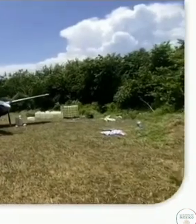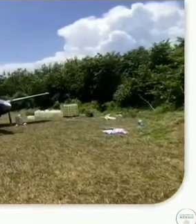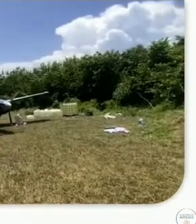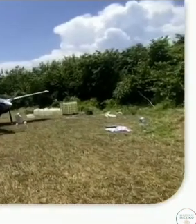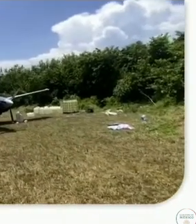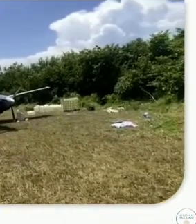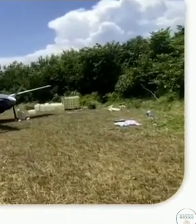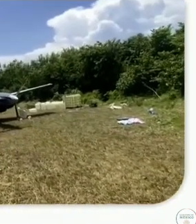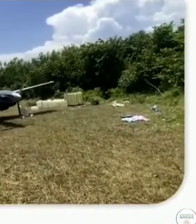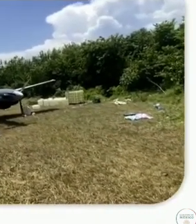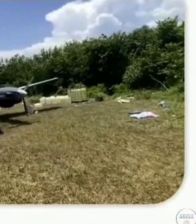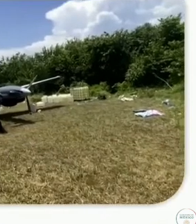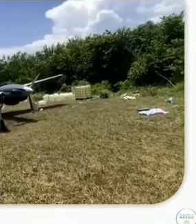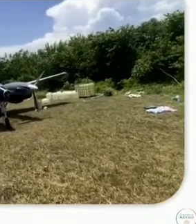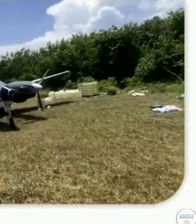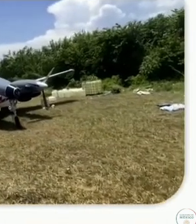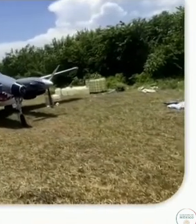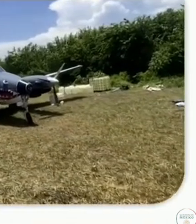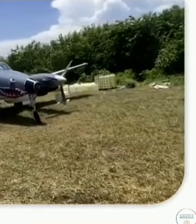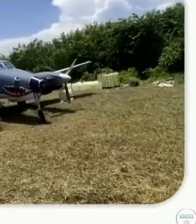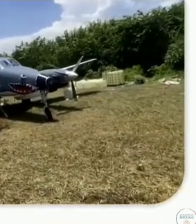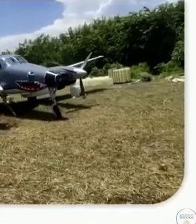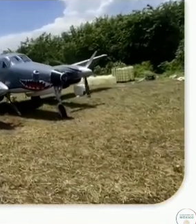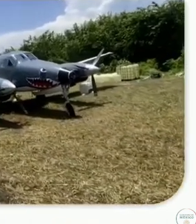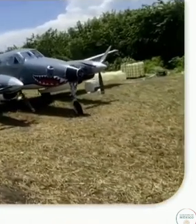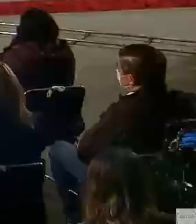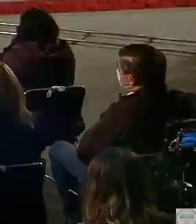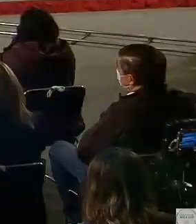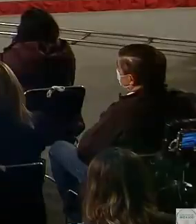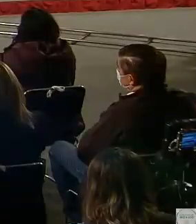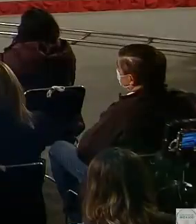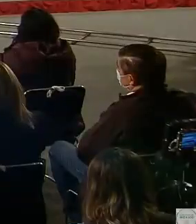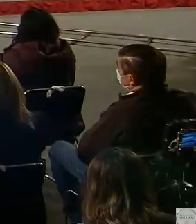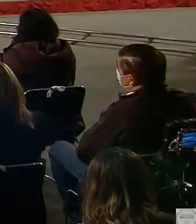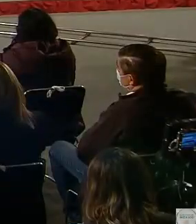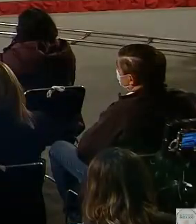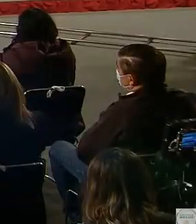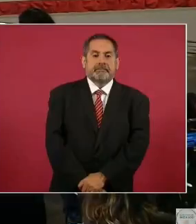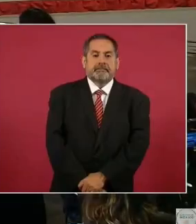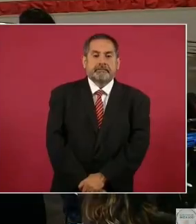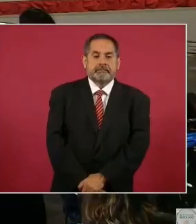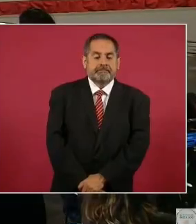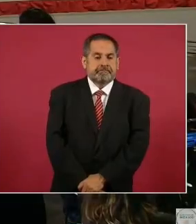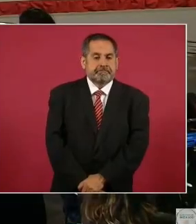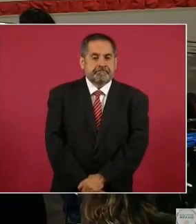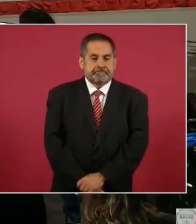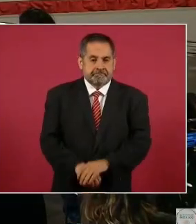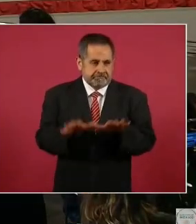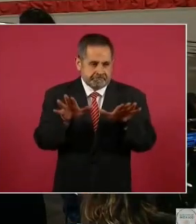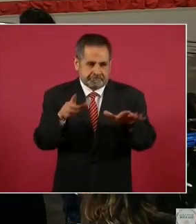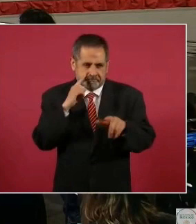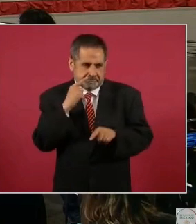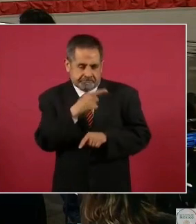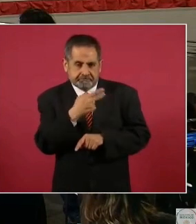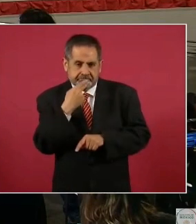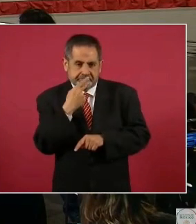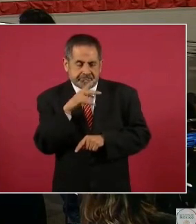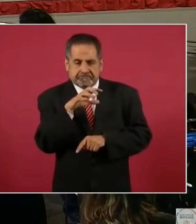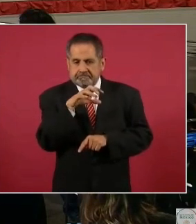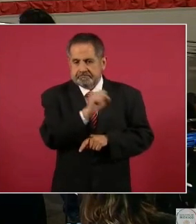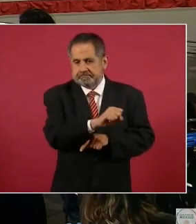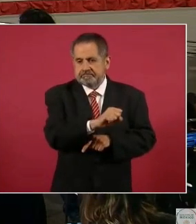de cocaína en 1.500 litros de combustible aeronave que se usó para este